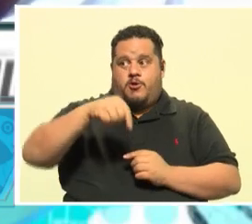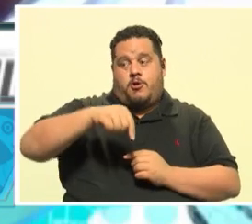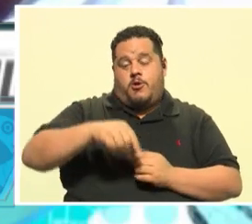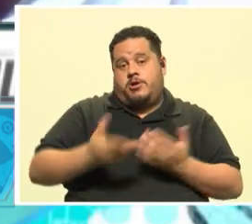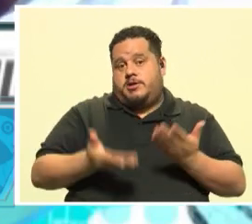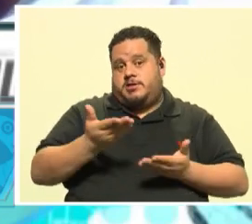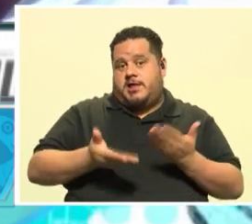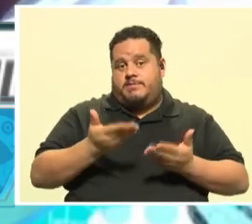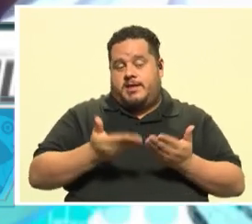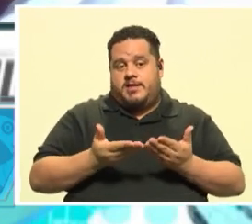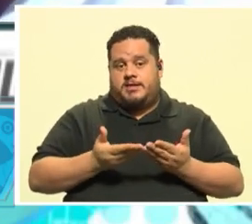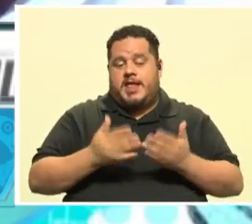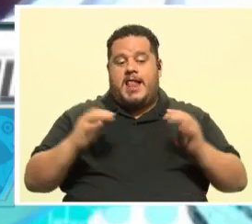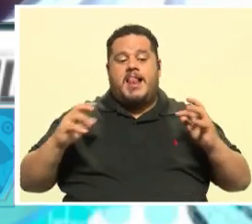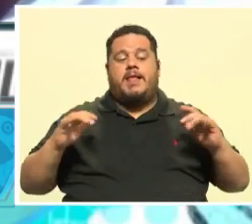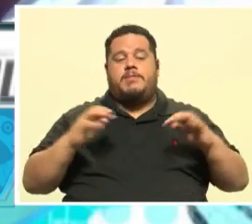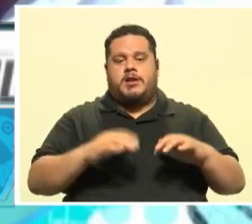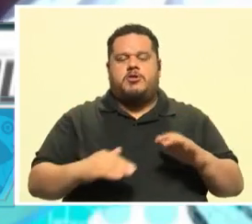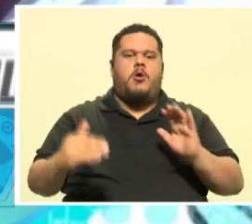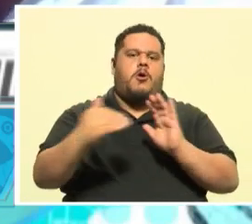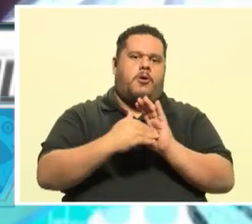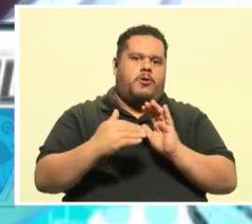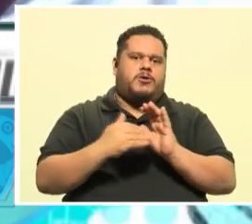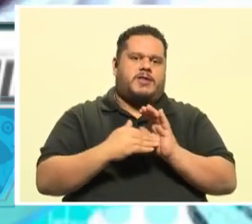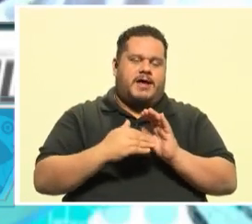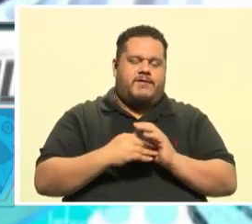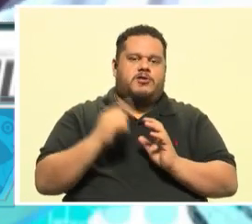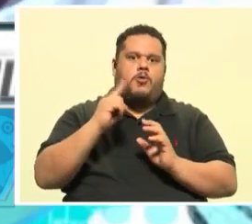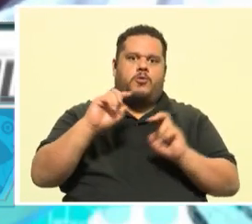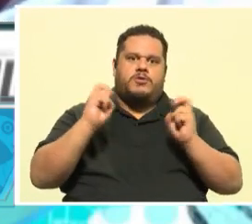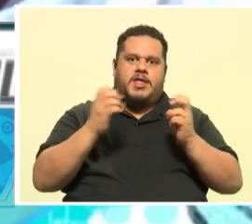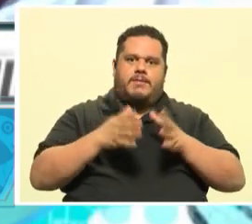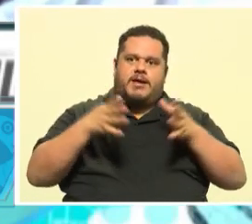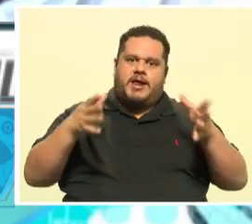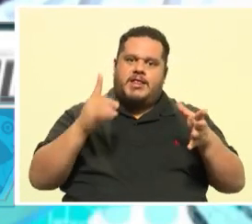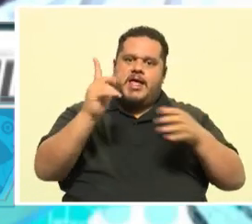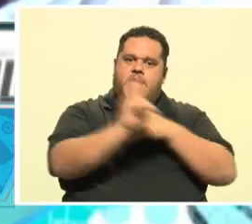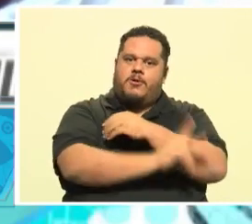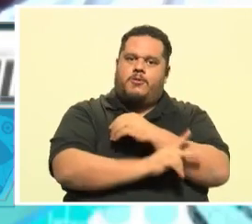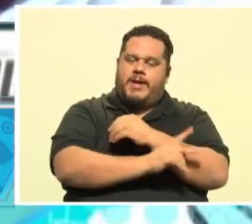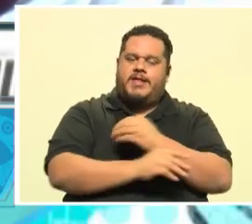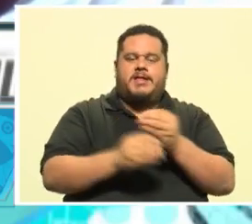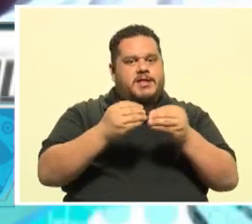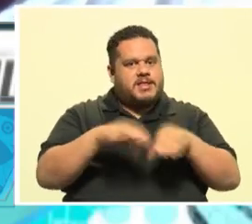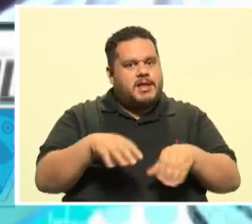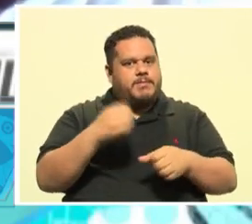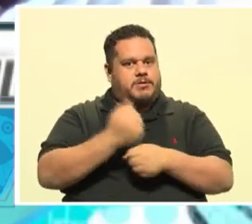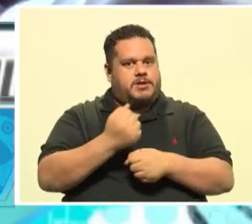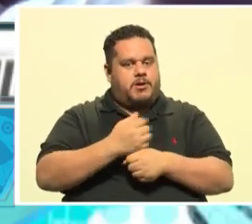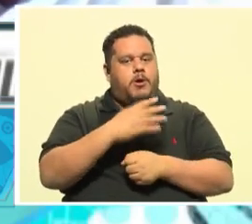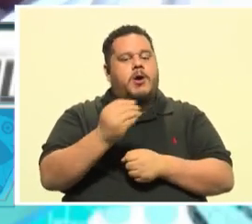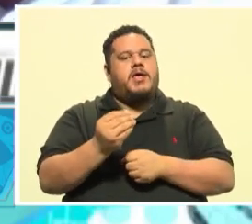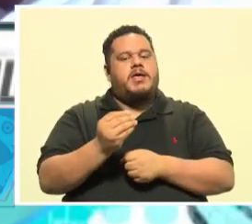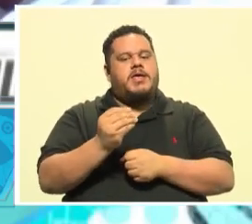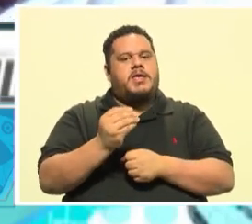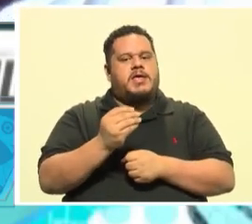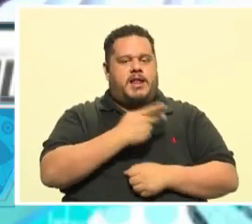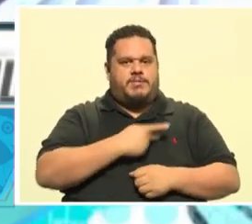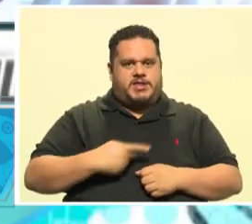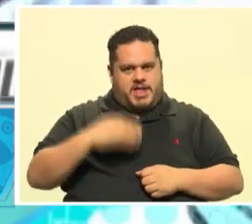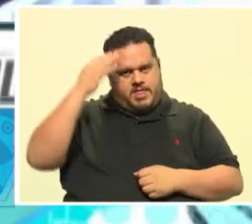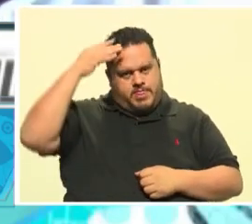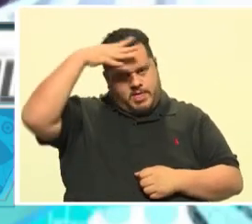una área, en una colonia de 60,000 personas no hay agua potable. Y estamos hablando de una distancia,